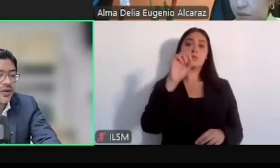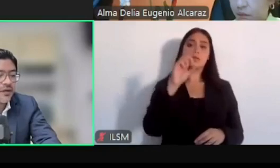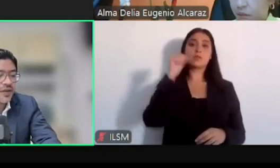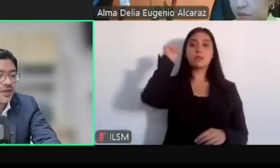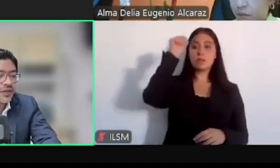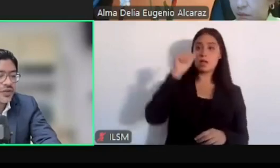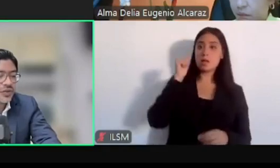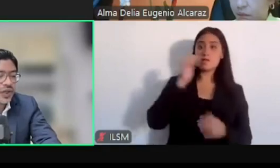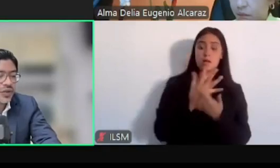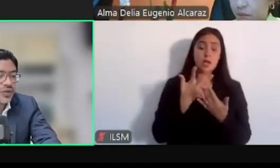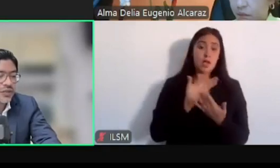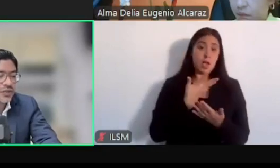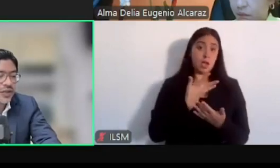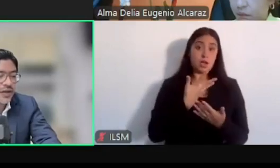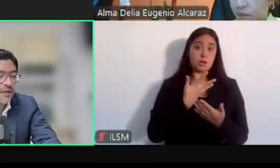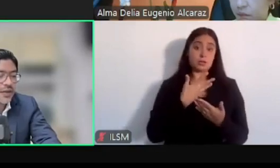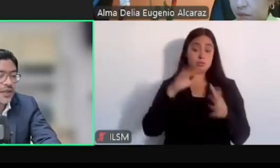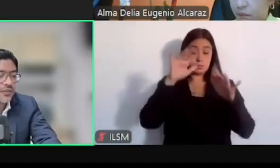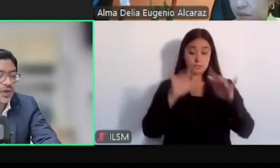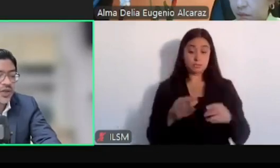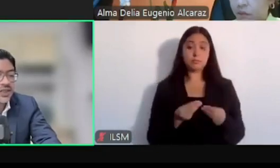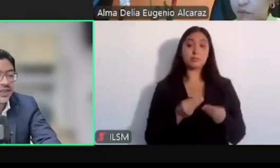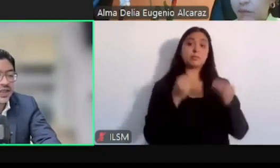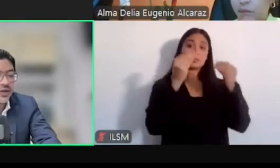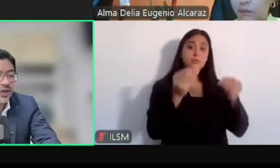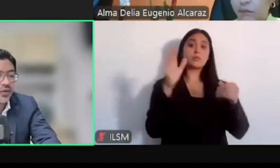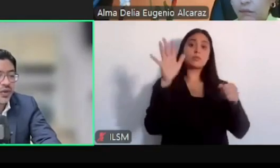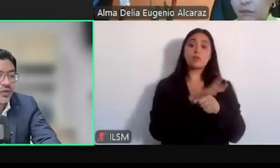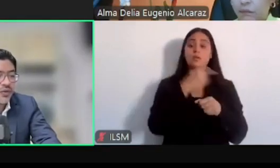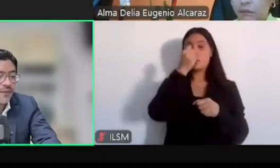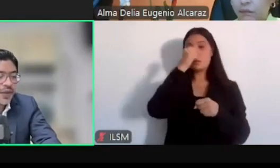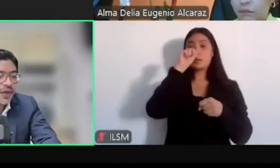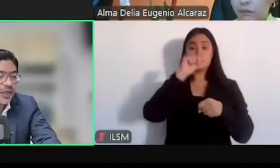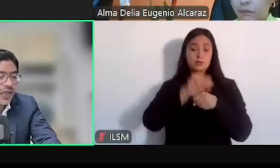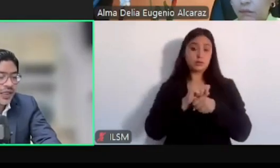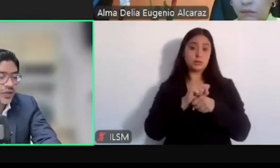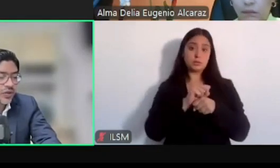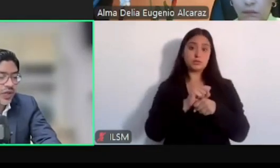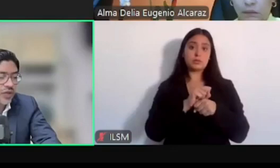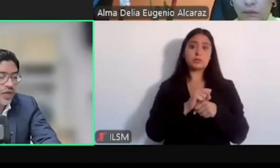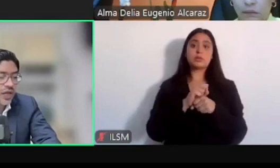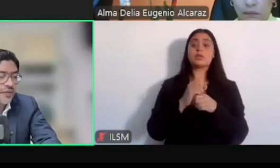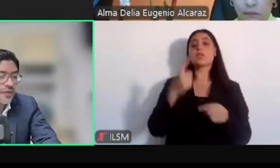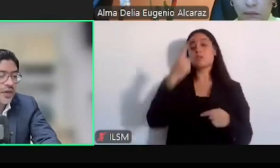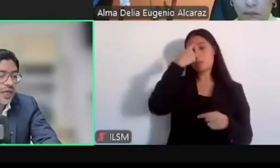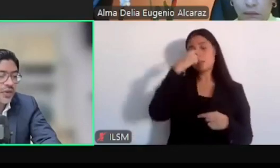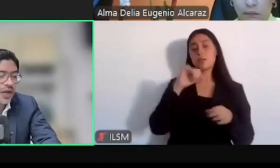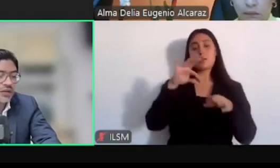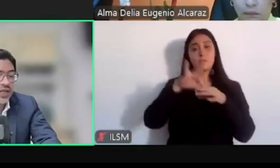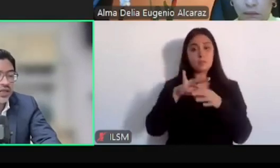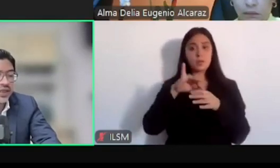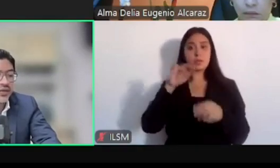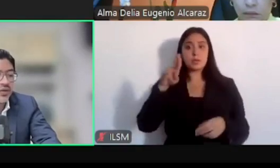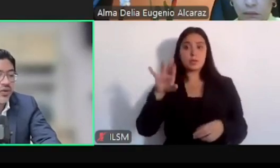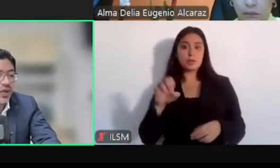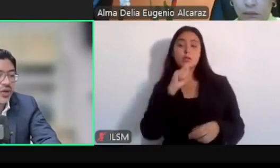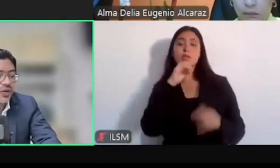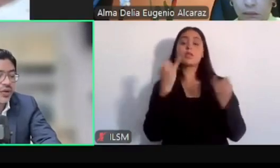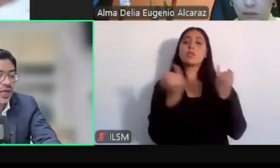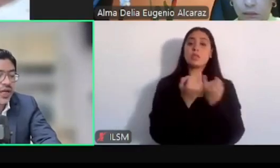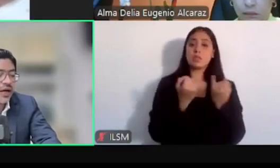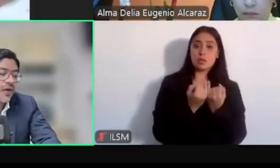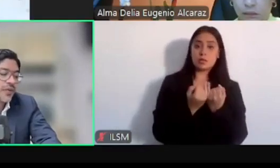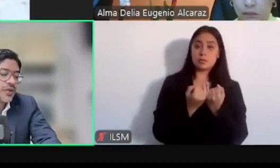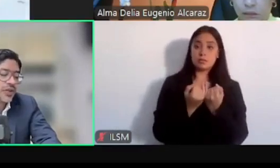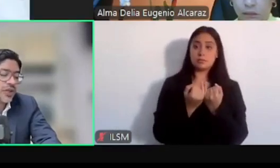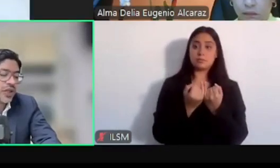recibieron oficios suscritos respectivamente por el secretario ejecutivo del instituto electoral y por el auxiliar técnico jurídico